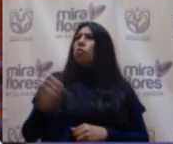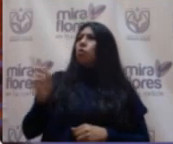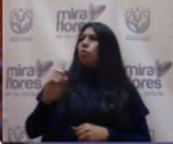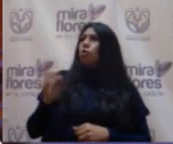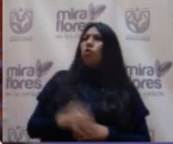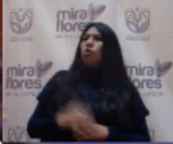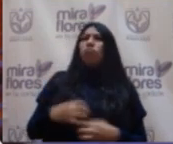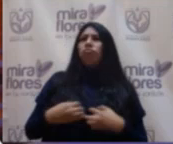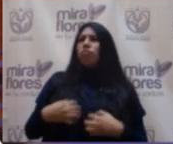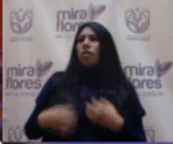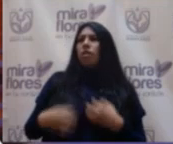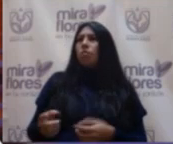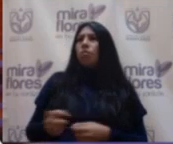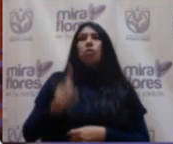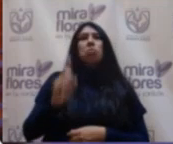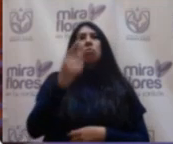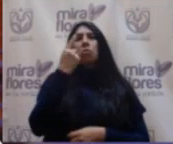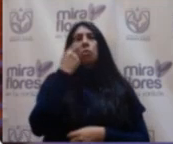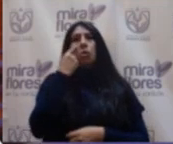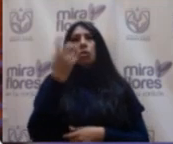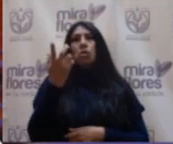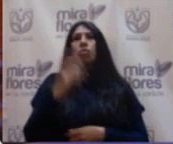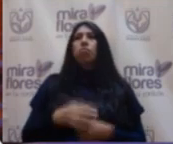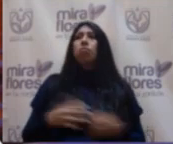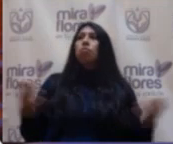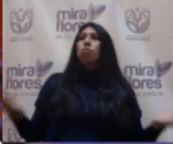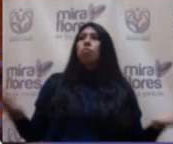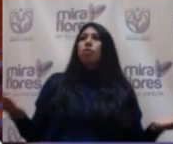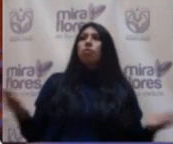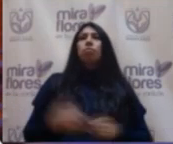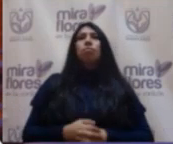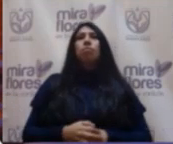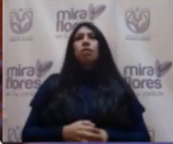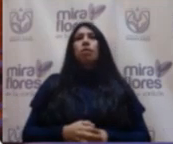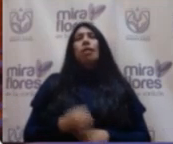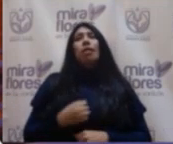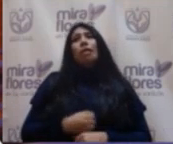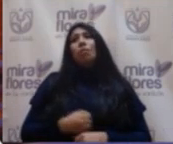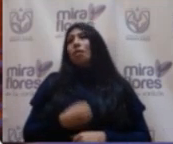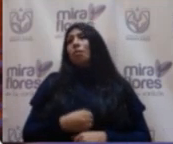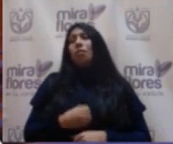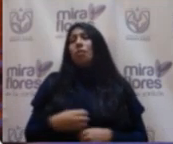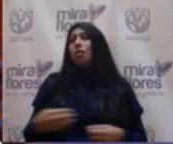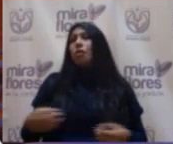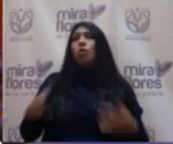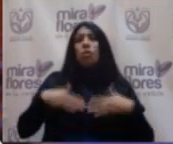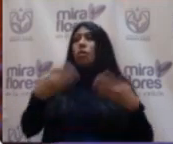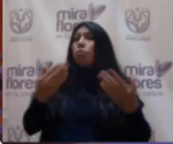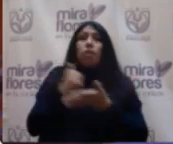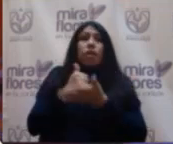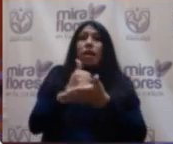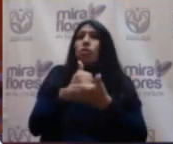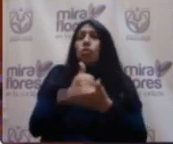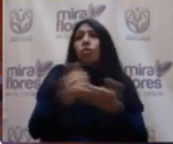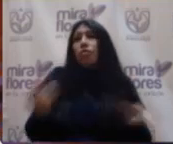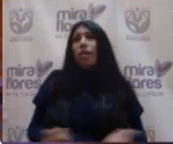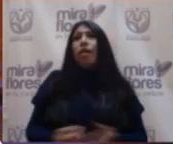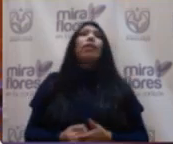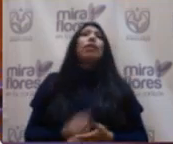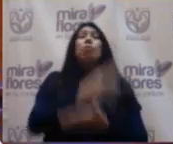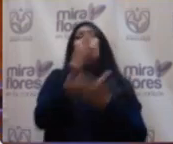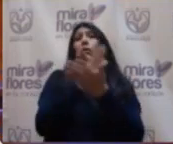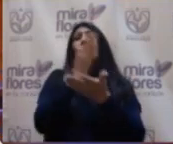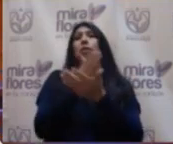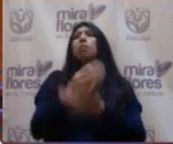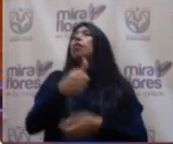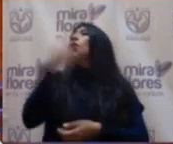problema, profesor. Pero no lo conozco. Bueno, no vamos a poder lamentablemente atacar el problema de raíz como me hubiese gustado.